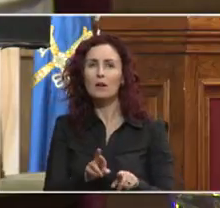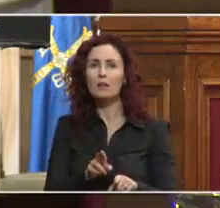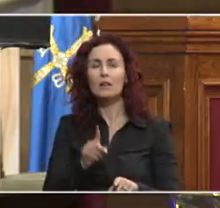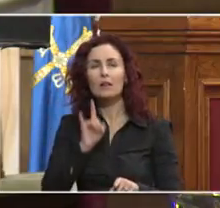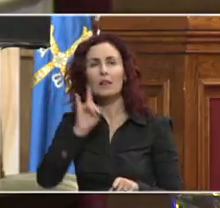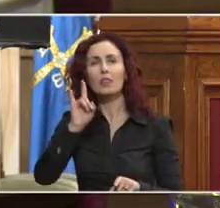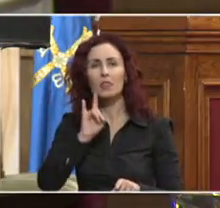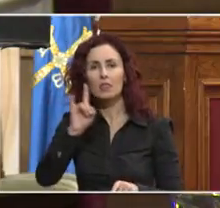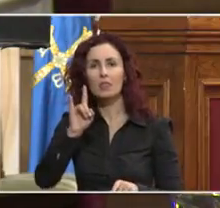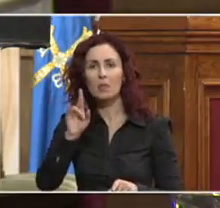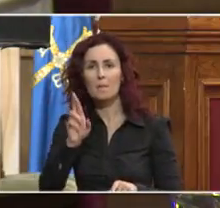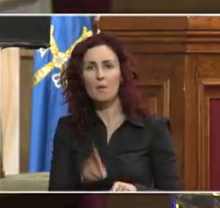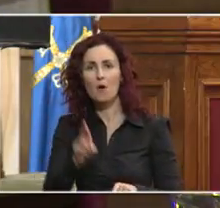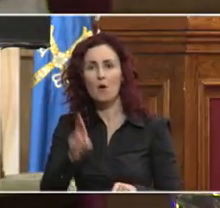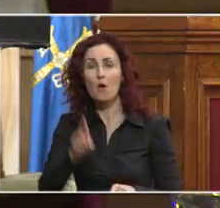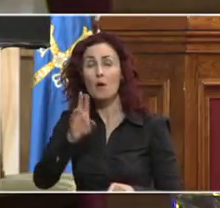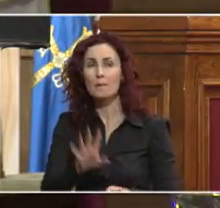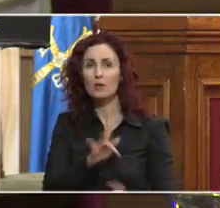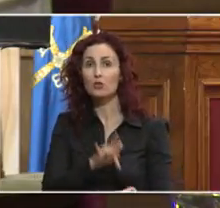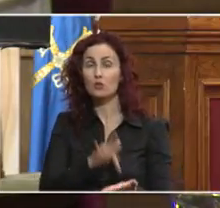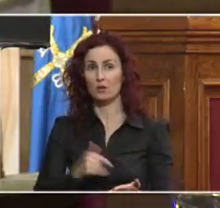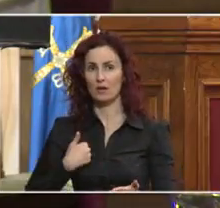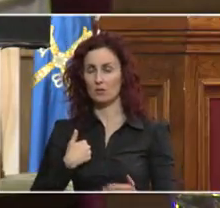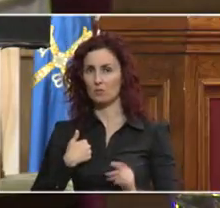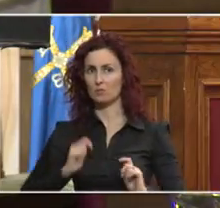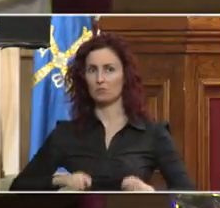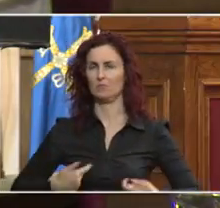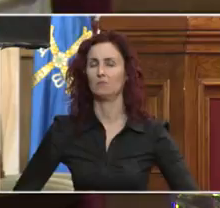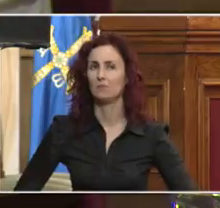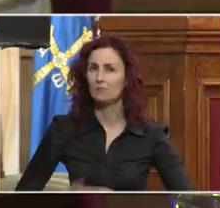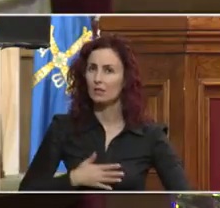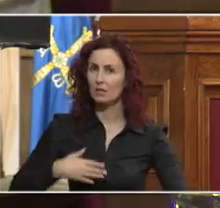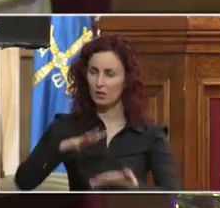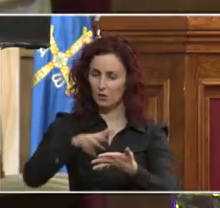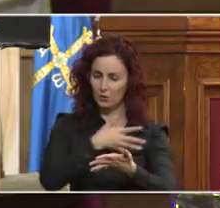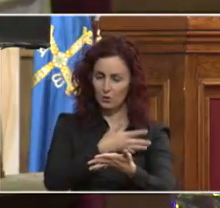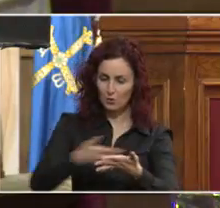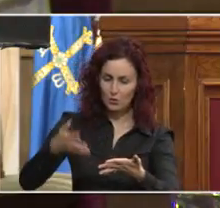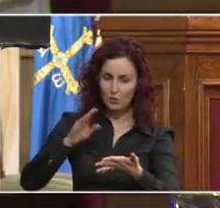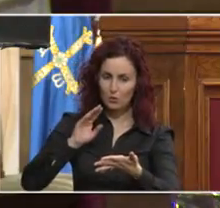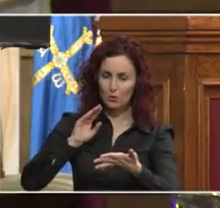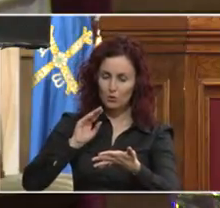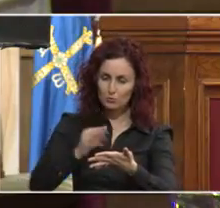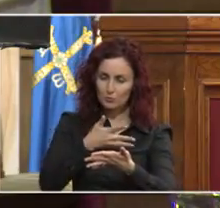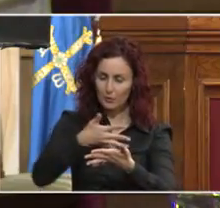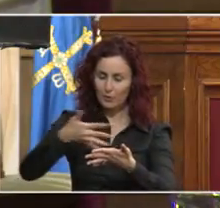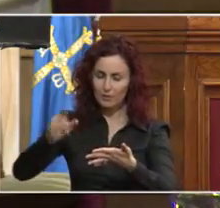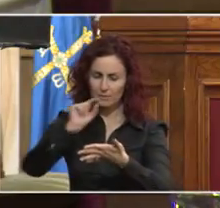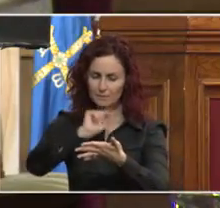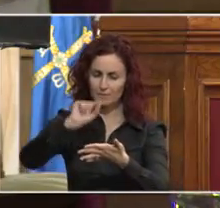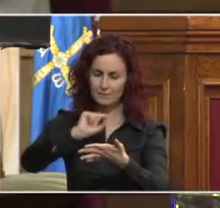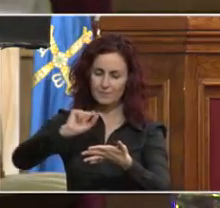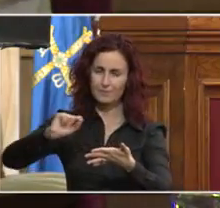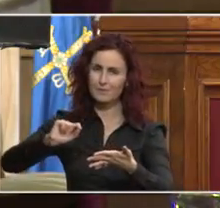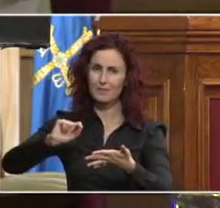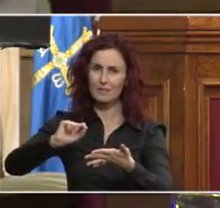Pero cuando me largué a escribir, realmente no, mis conocimientos eran muy, muy básicos. Tenía